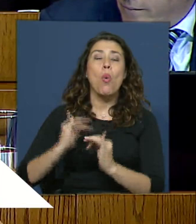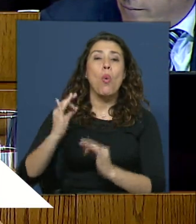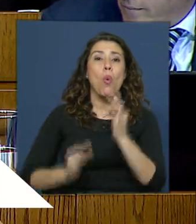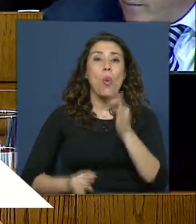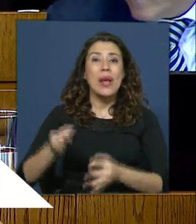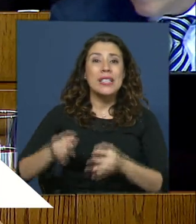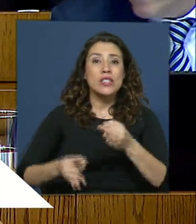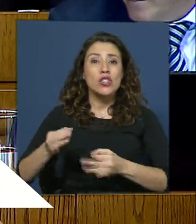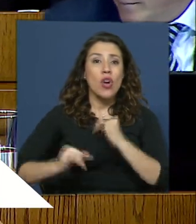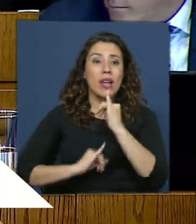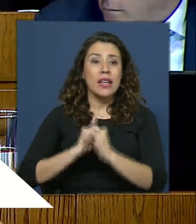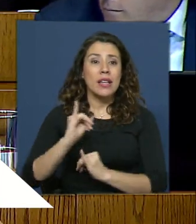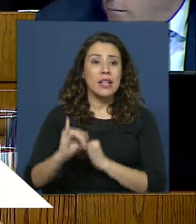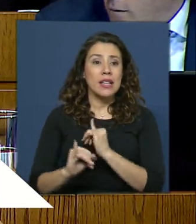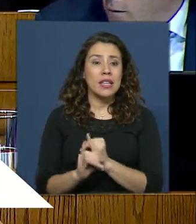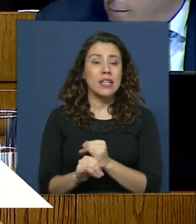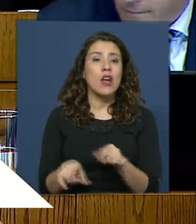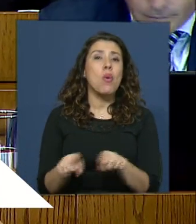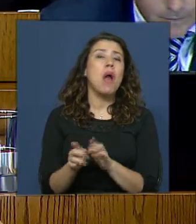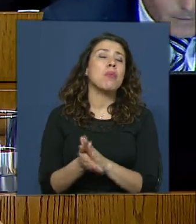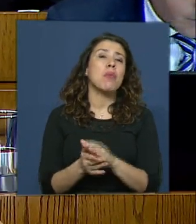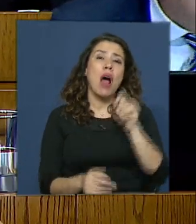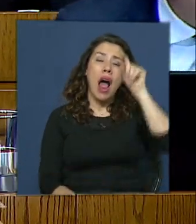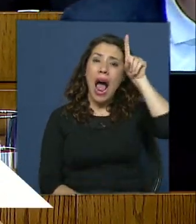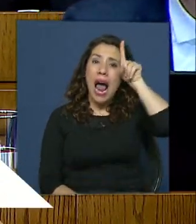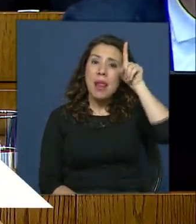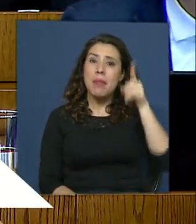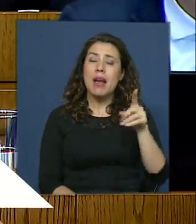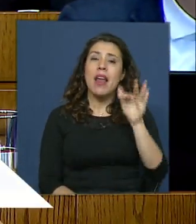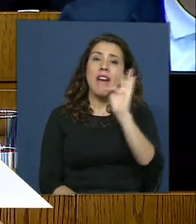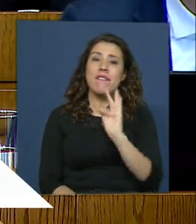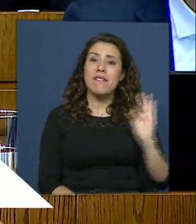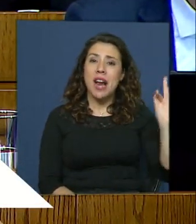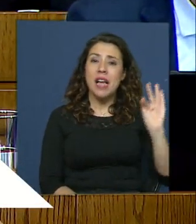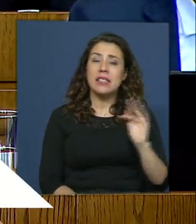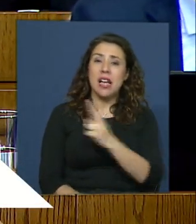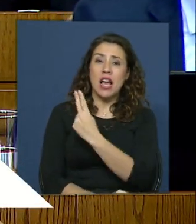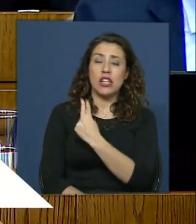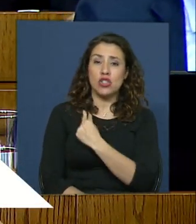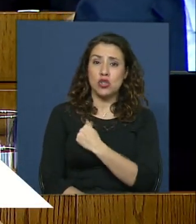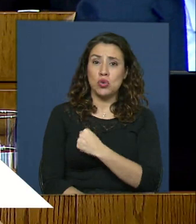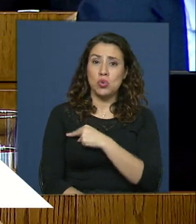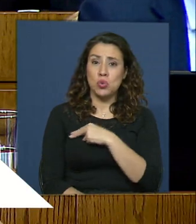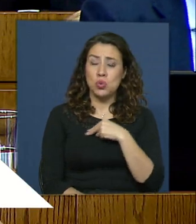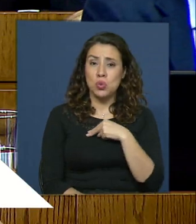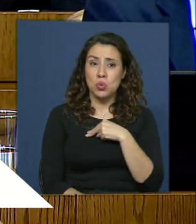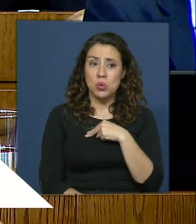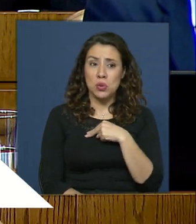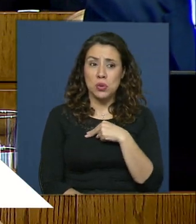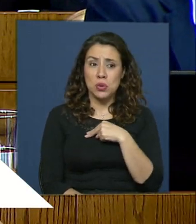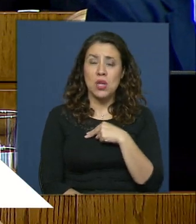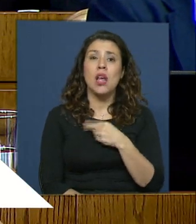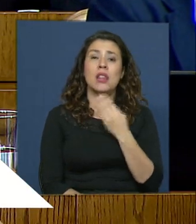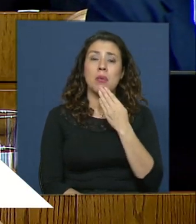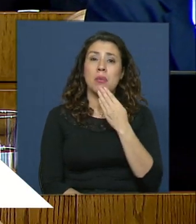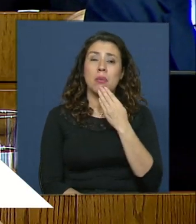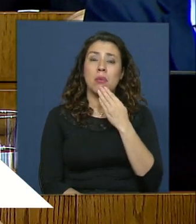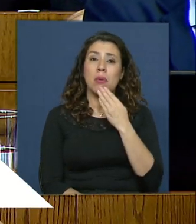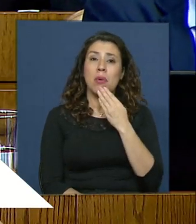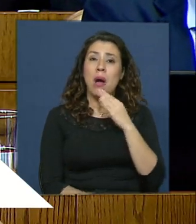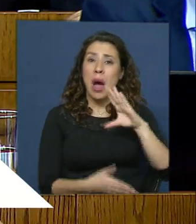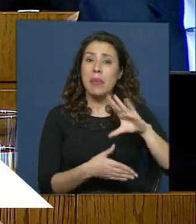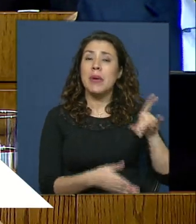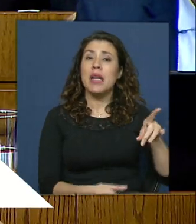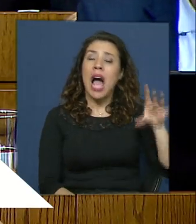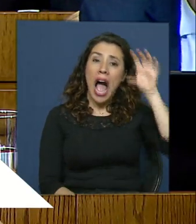internacionales, como si lo tiene Alemania, como si lo tiene Francia, Suiza o en América, la misma Argentina,